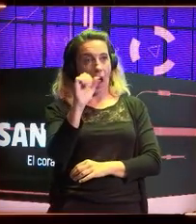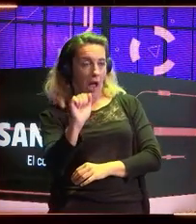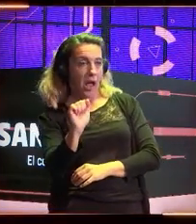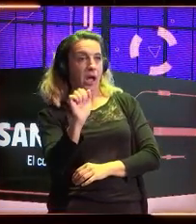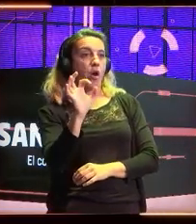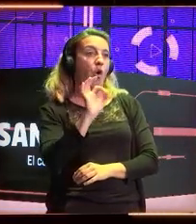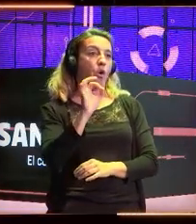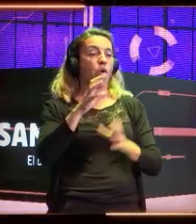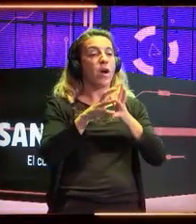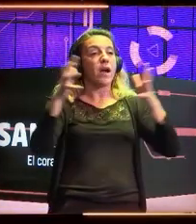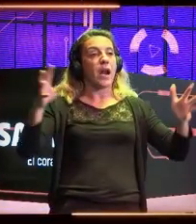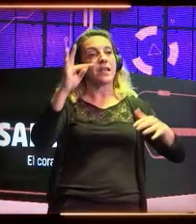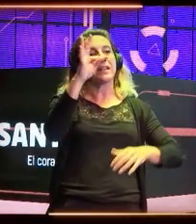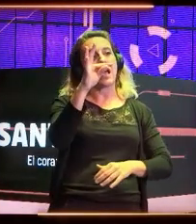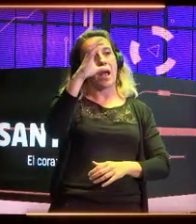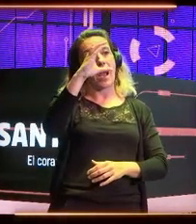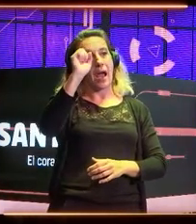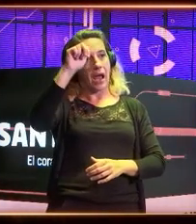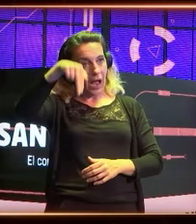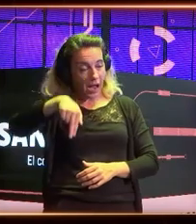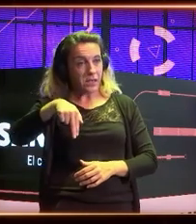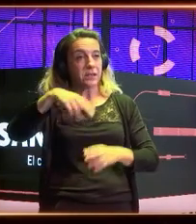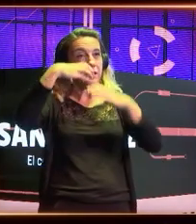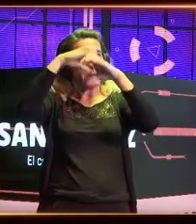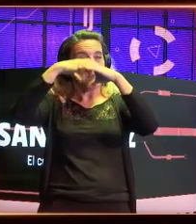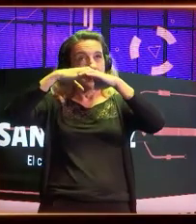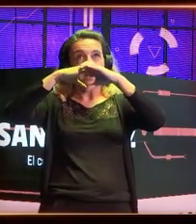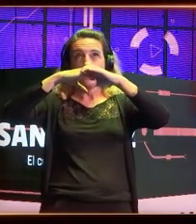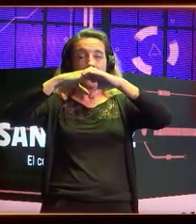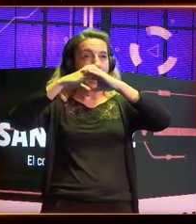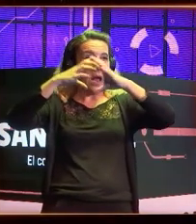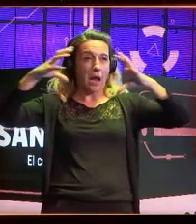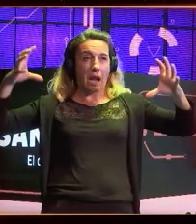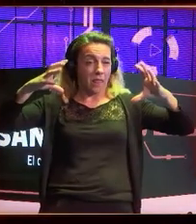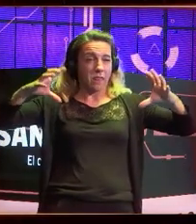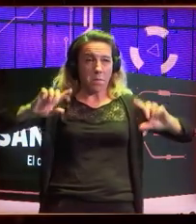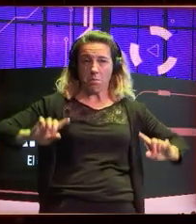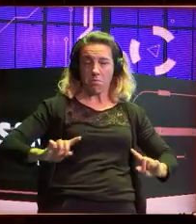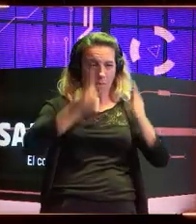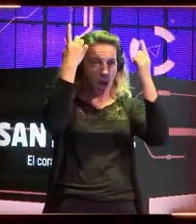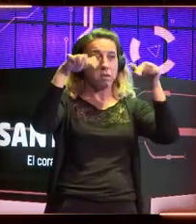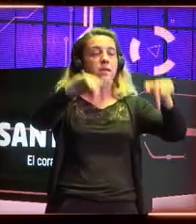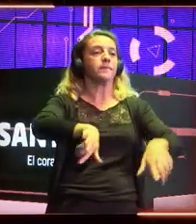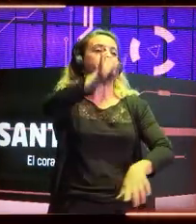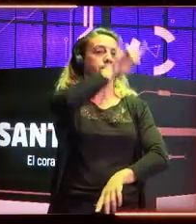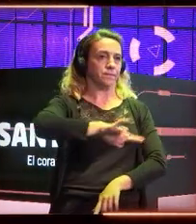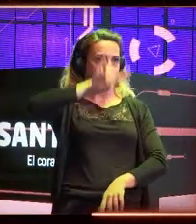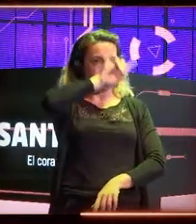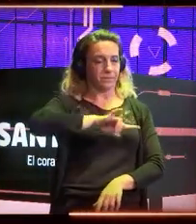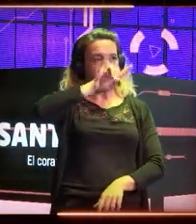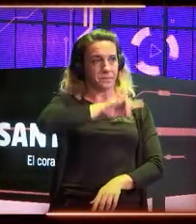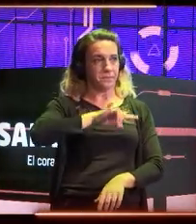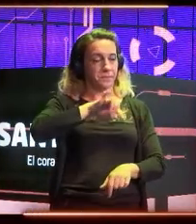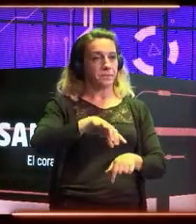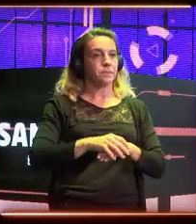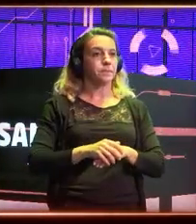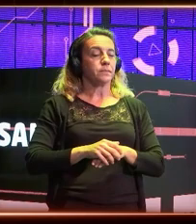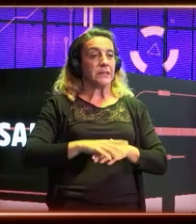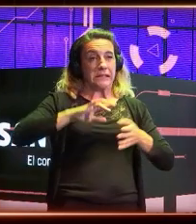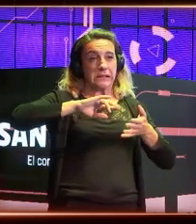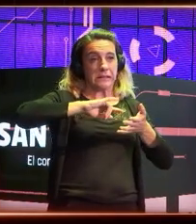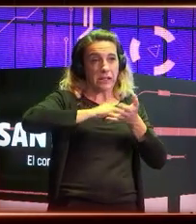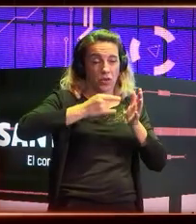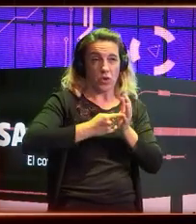gran tecan que es el el telescopio más grande el visible que hay en el mundo eh aquí en Canarias se está desarrollando muchas